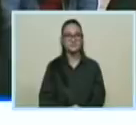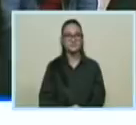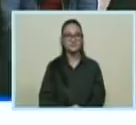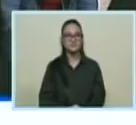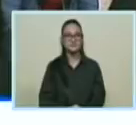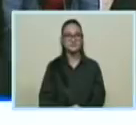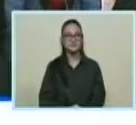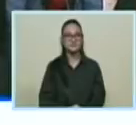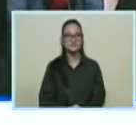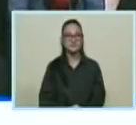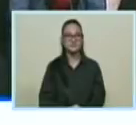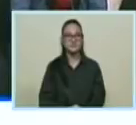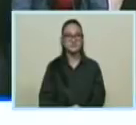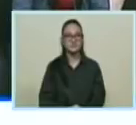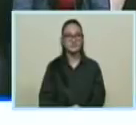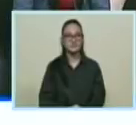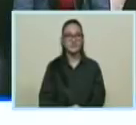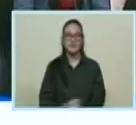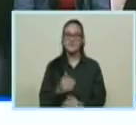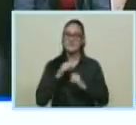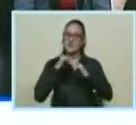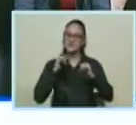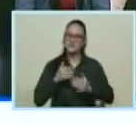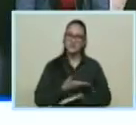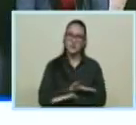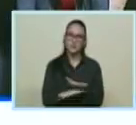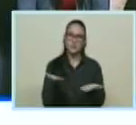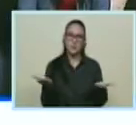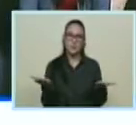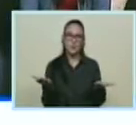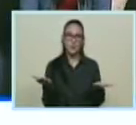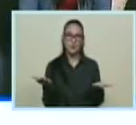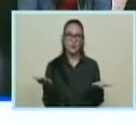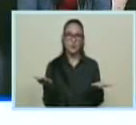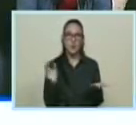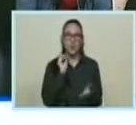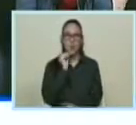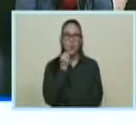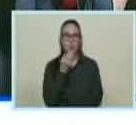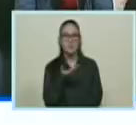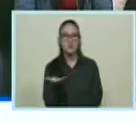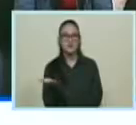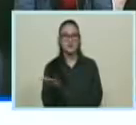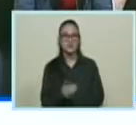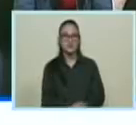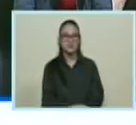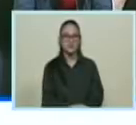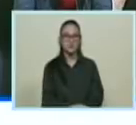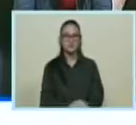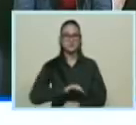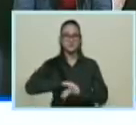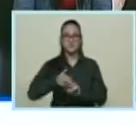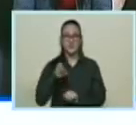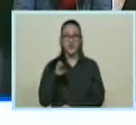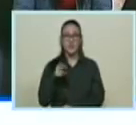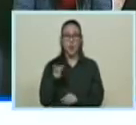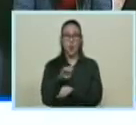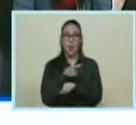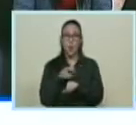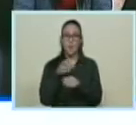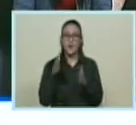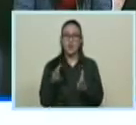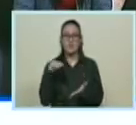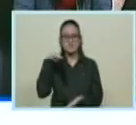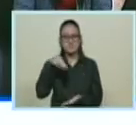A Cuba y a todo nuestro pueblo, felicidades a esta juventud. Héctor Rodríguez, gobernador del